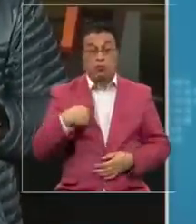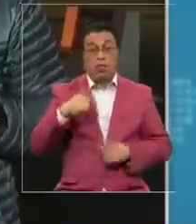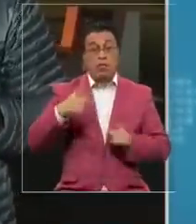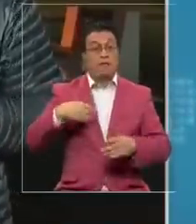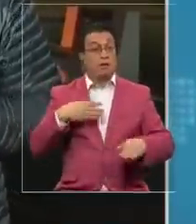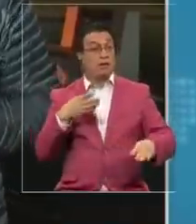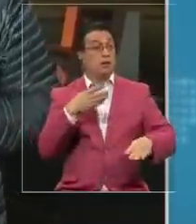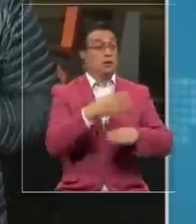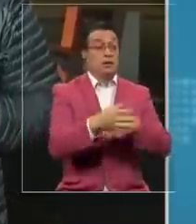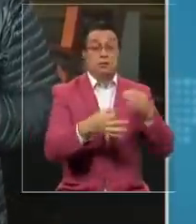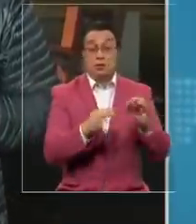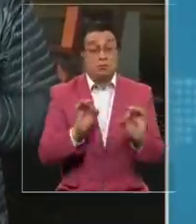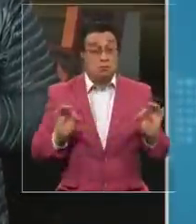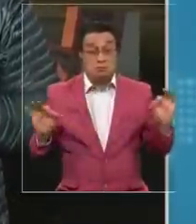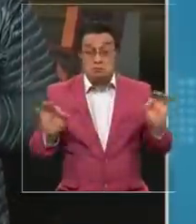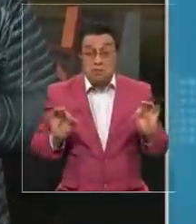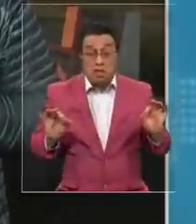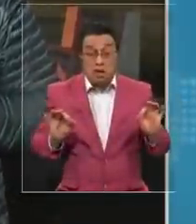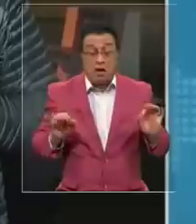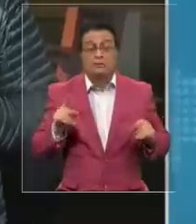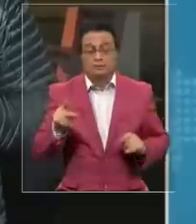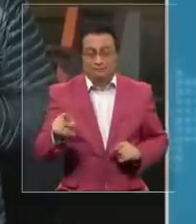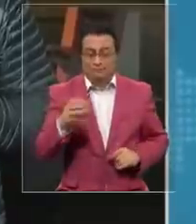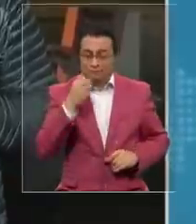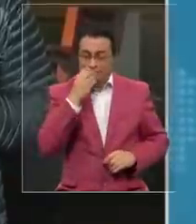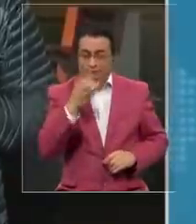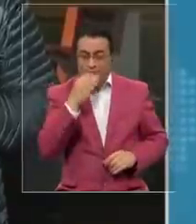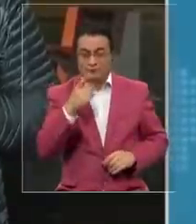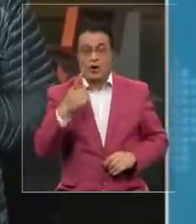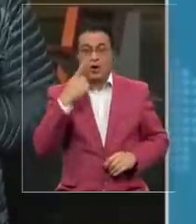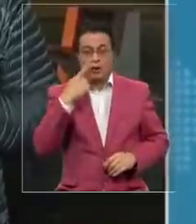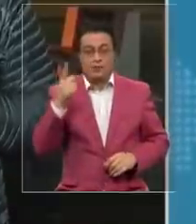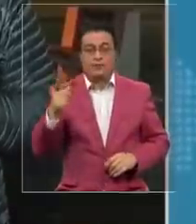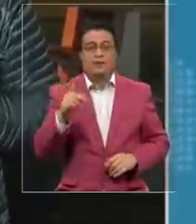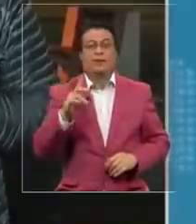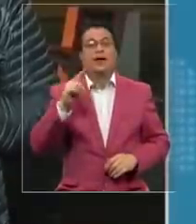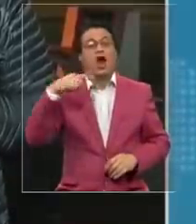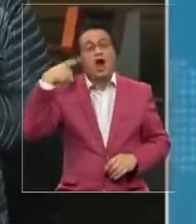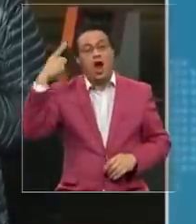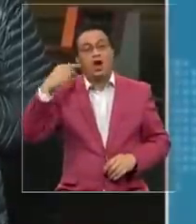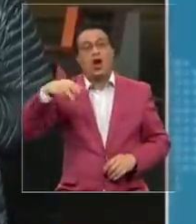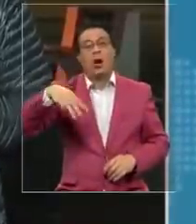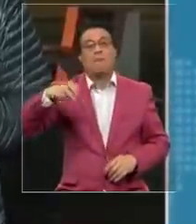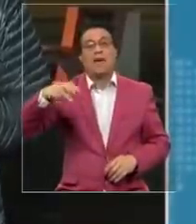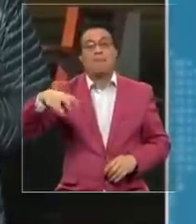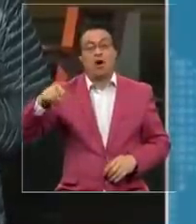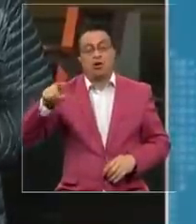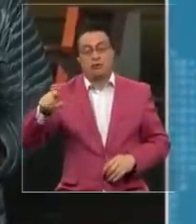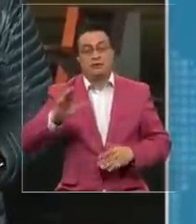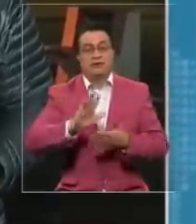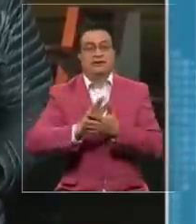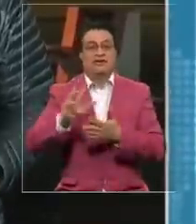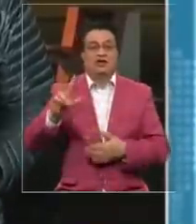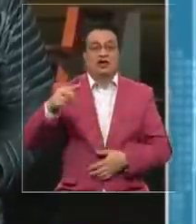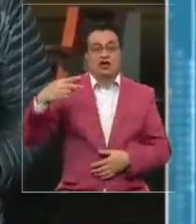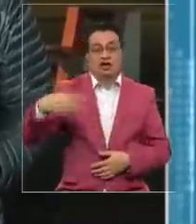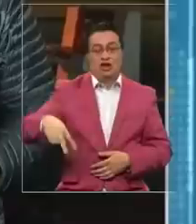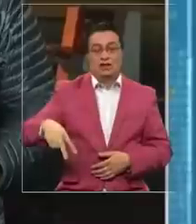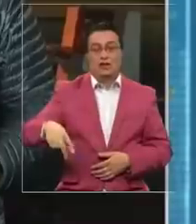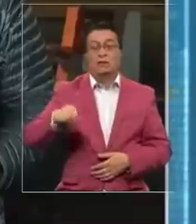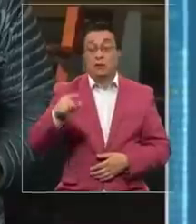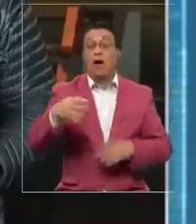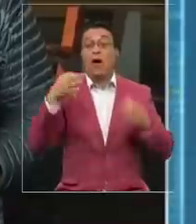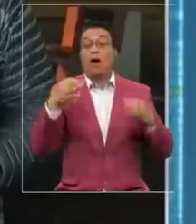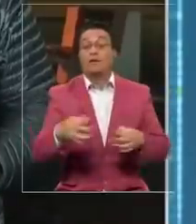recurrir incluso a un tribunal. Parte del testimonio entonces de Héctor Sáez, alias el Loco Memo, entregado a Chilevisión Noticias. Claro, y habrá que ver si finalmente